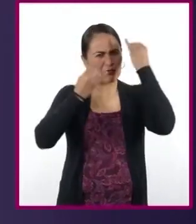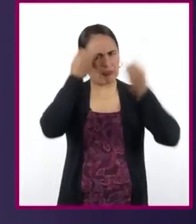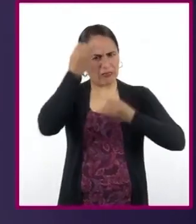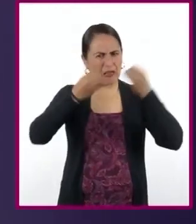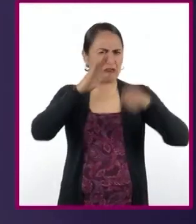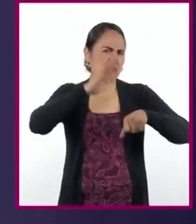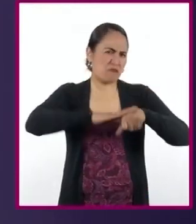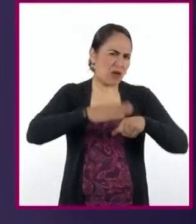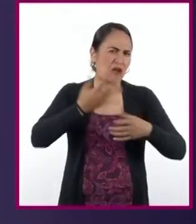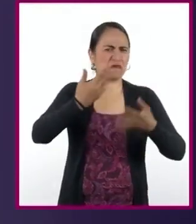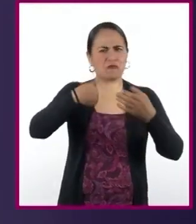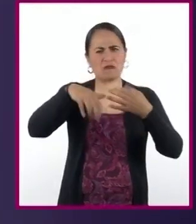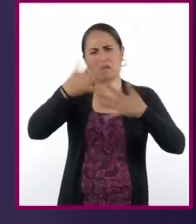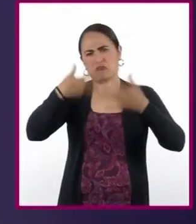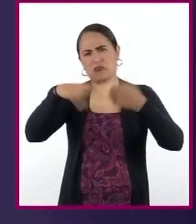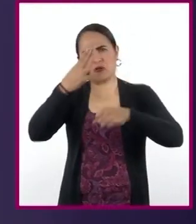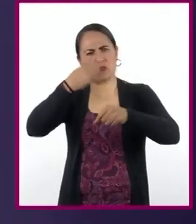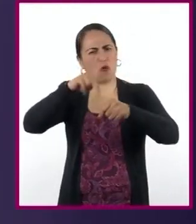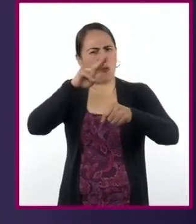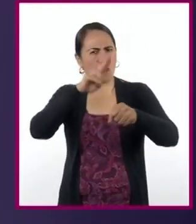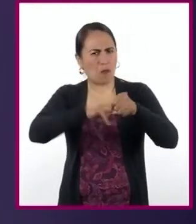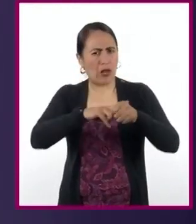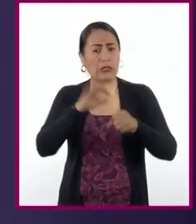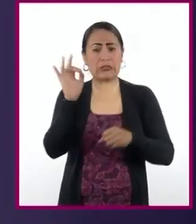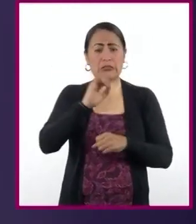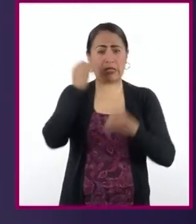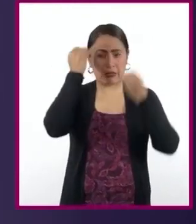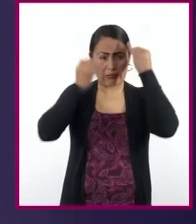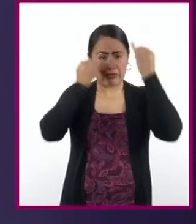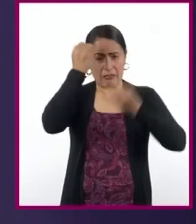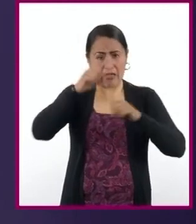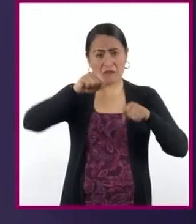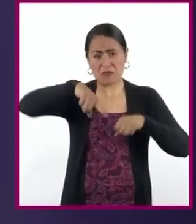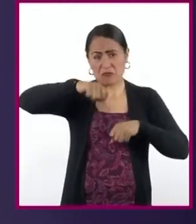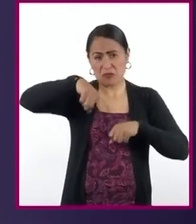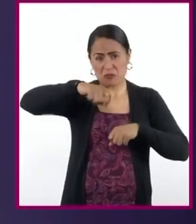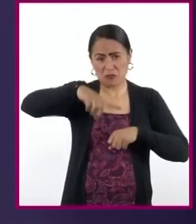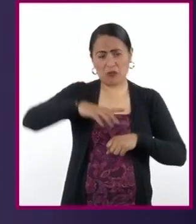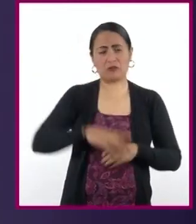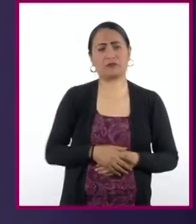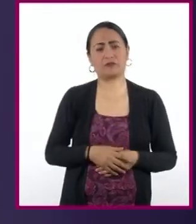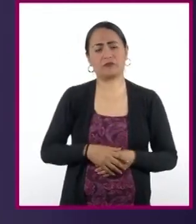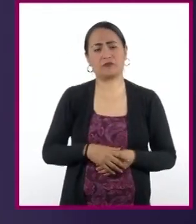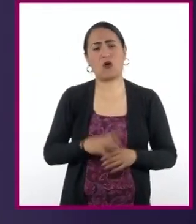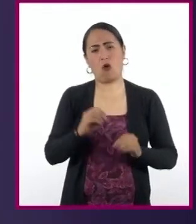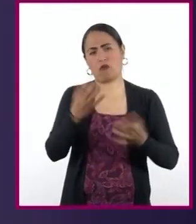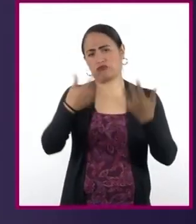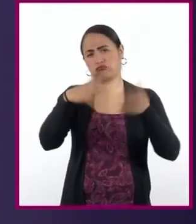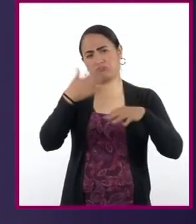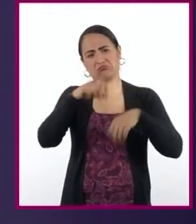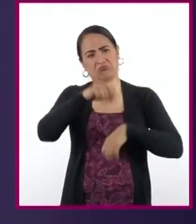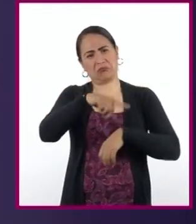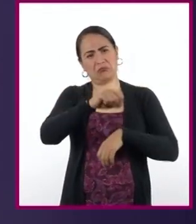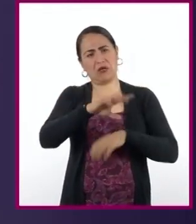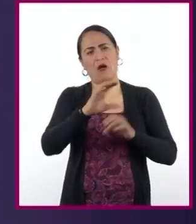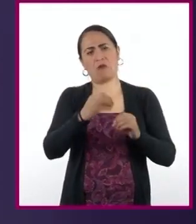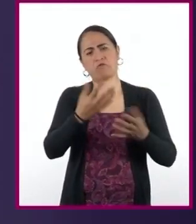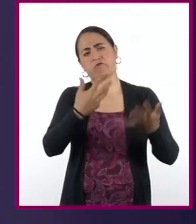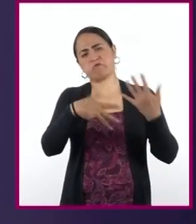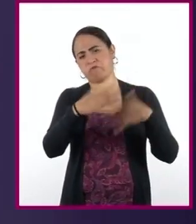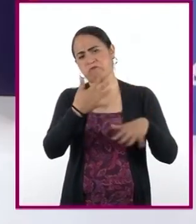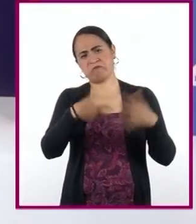coloquial. Es probable que repitan ideas o se apoyen de muletillas. Es más, hasta el tono de voz puede